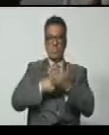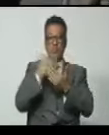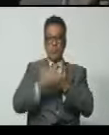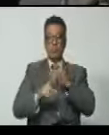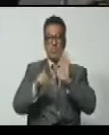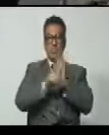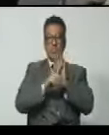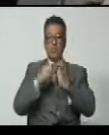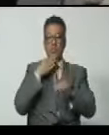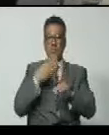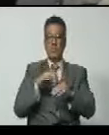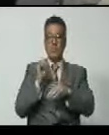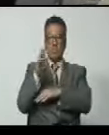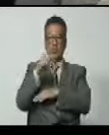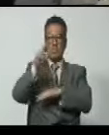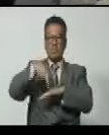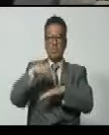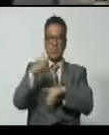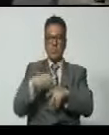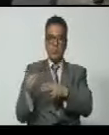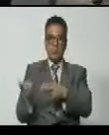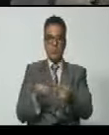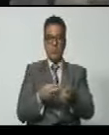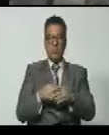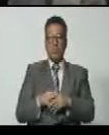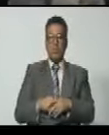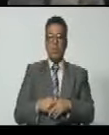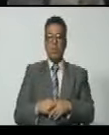ley. Solicita a la tribuna de oradores, se le concede.